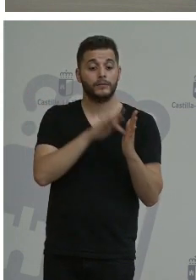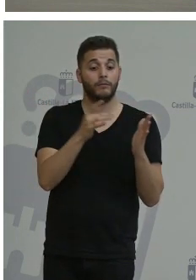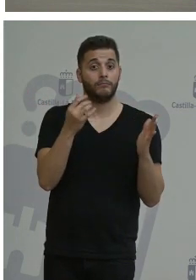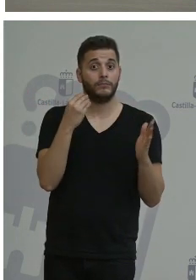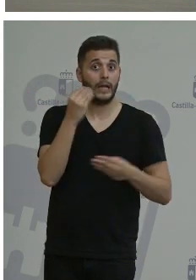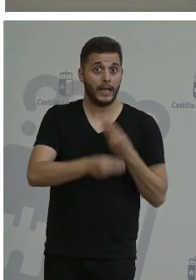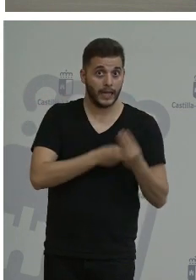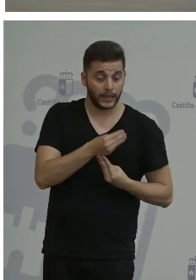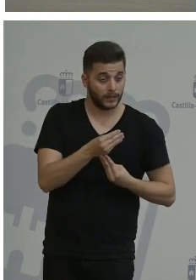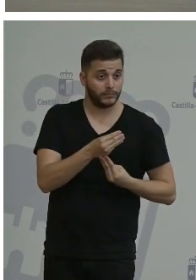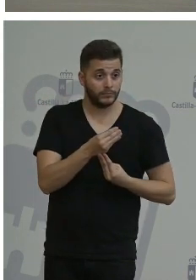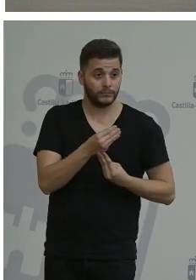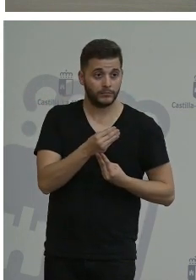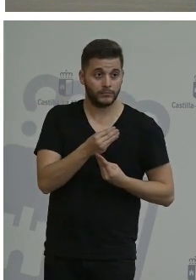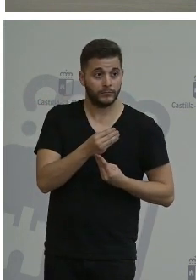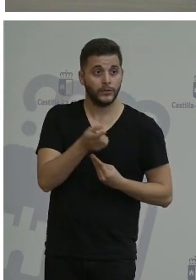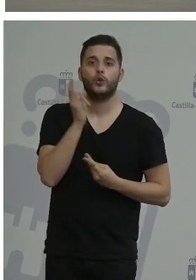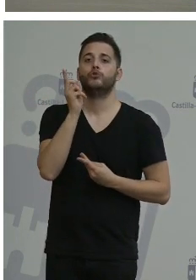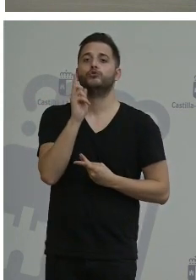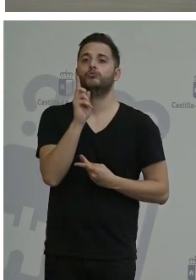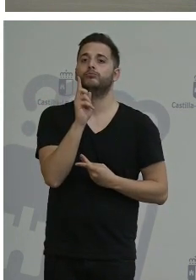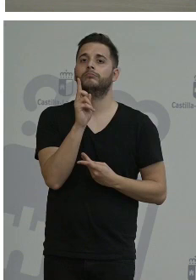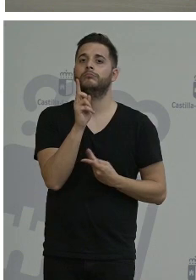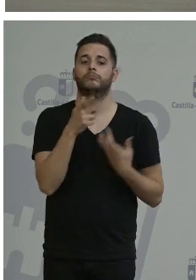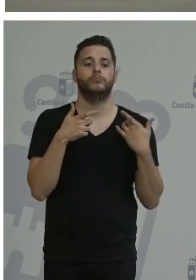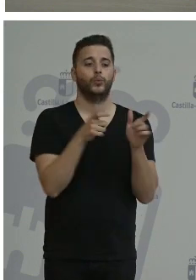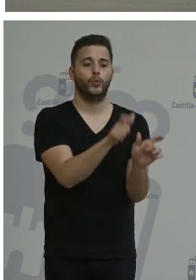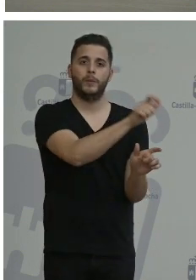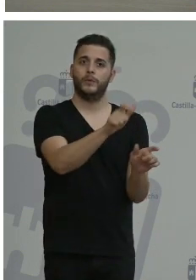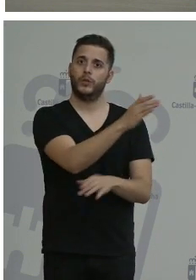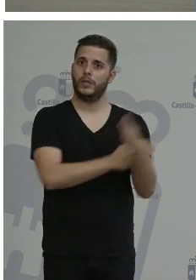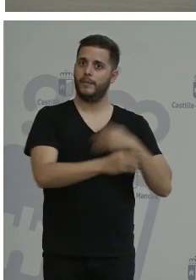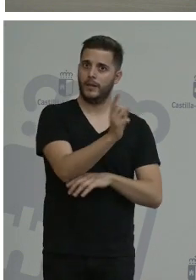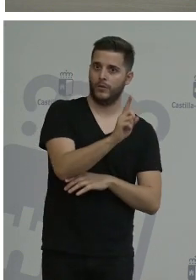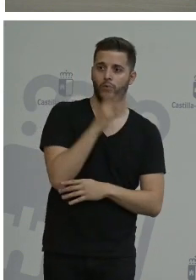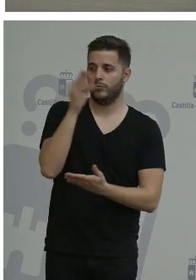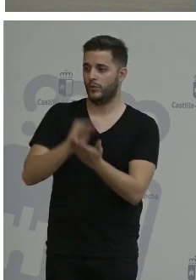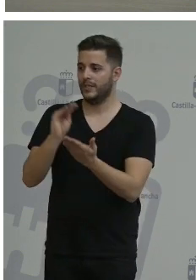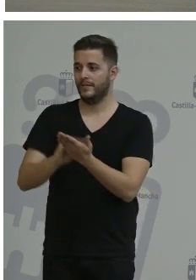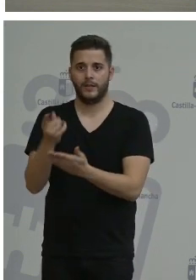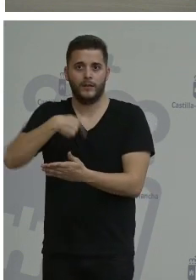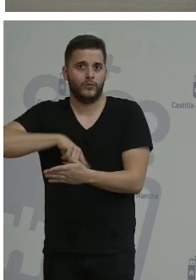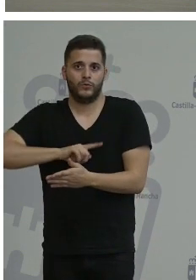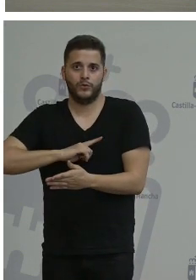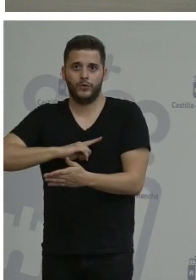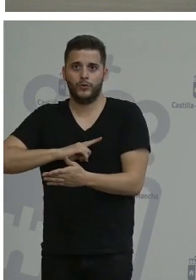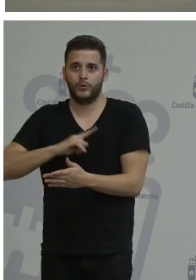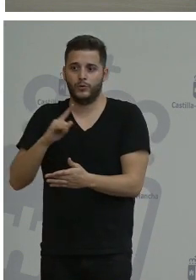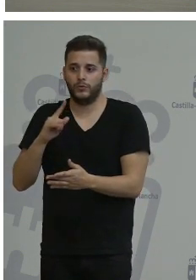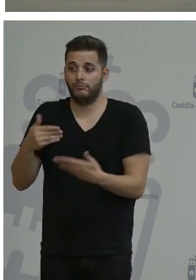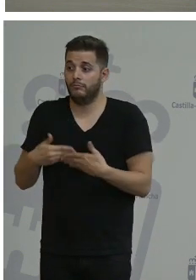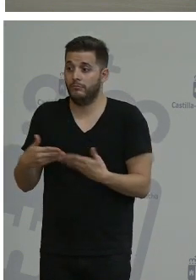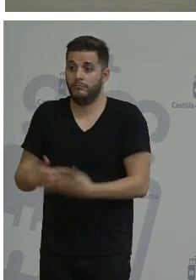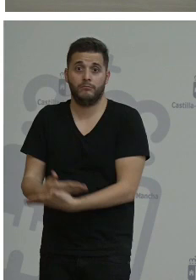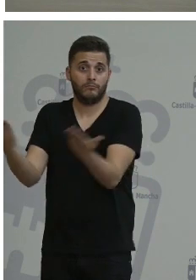y no solo para las personas con discapacidad. Muchas veces le ponemos una prueba que ni siquiera se la pedimos al resto de